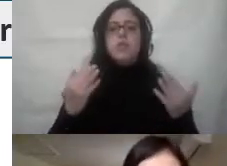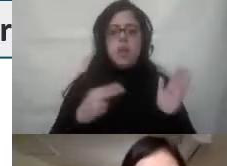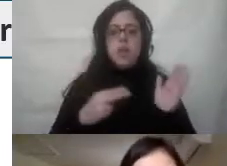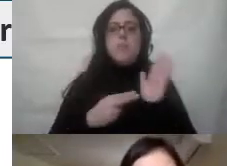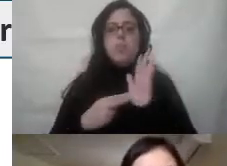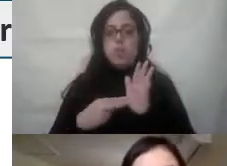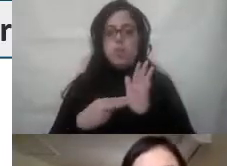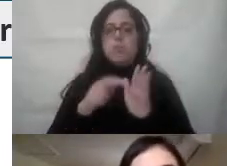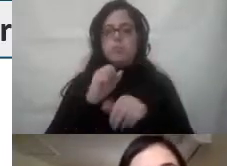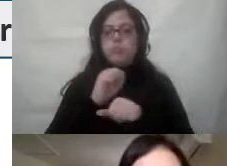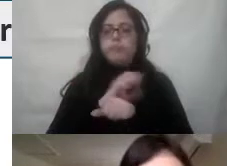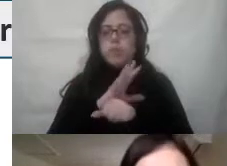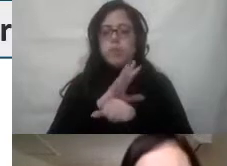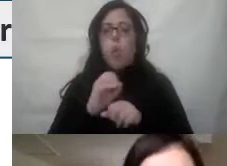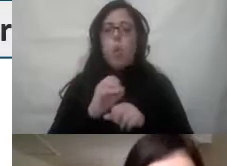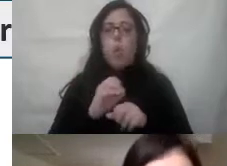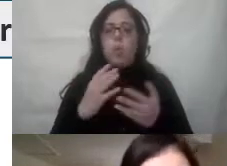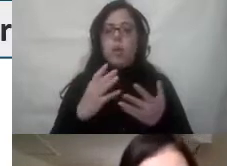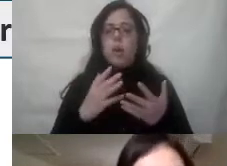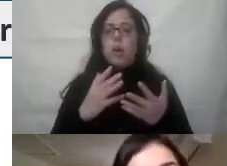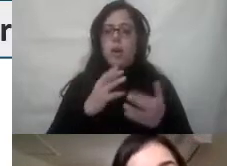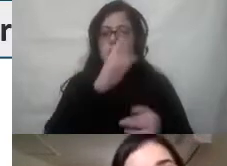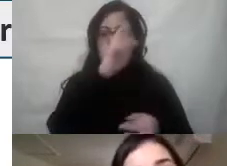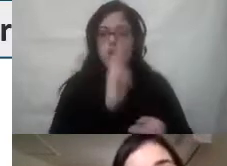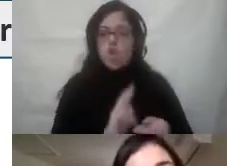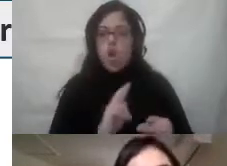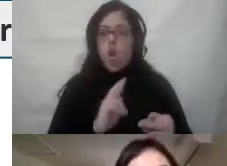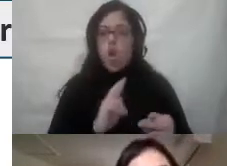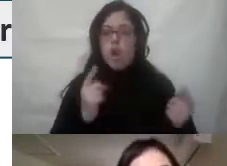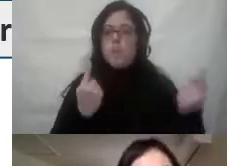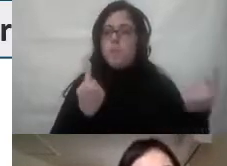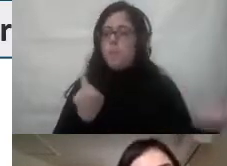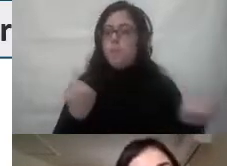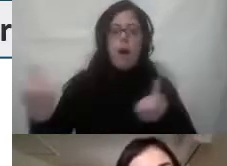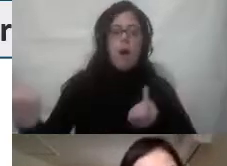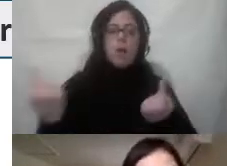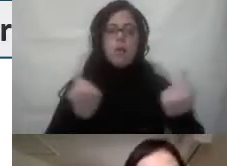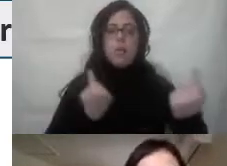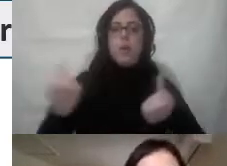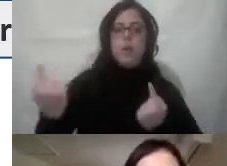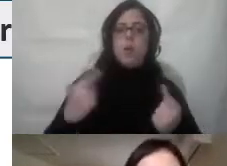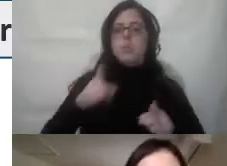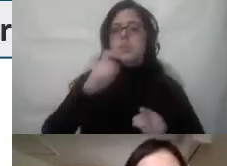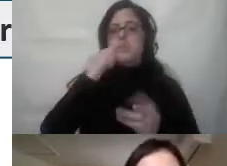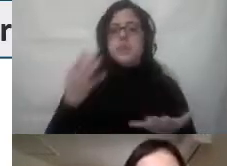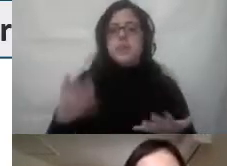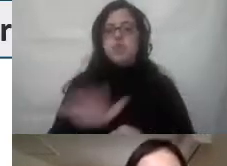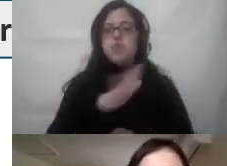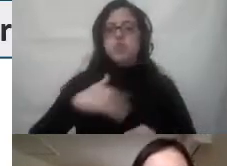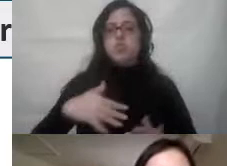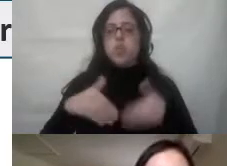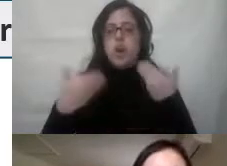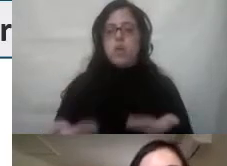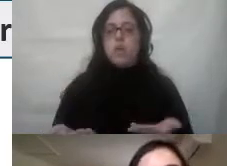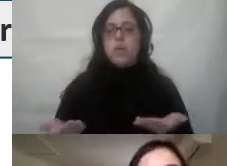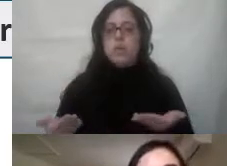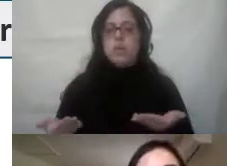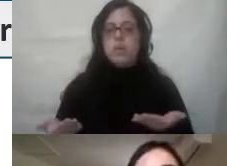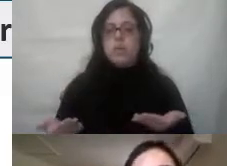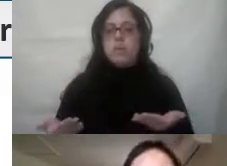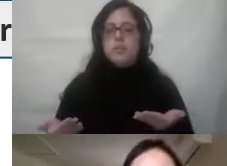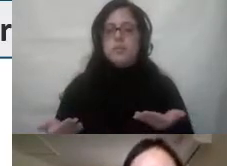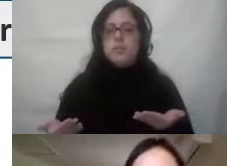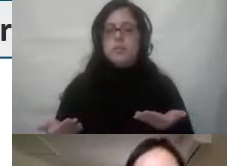de roles. Las que más nos sirven en realidad son las de situación auténtica, que ya no es